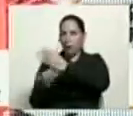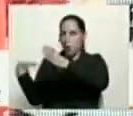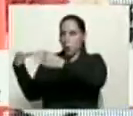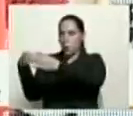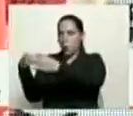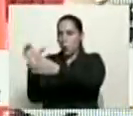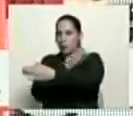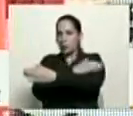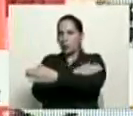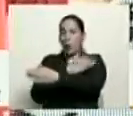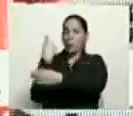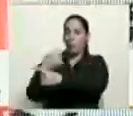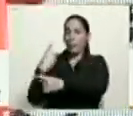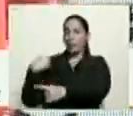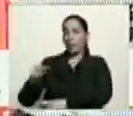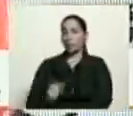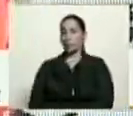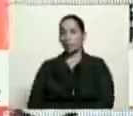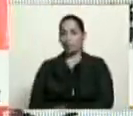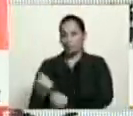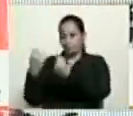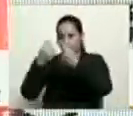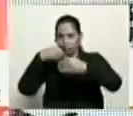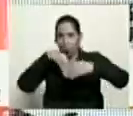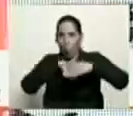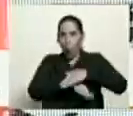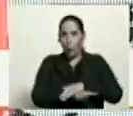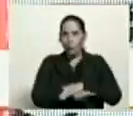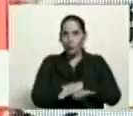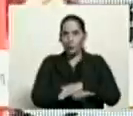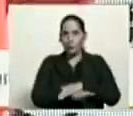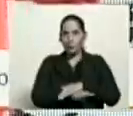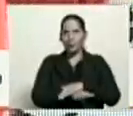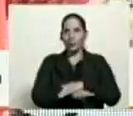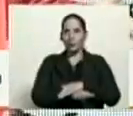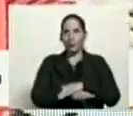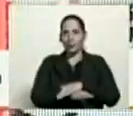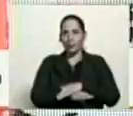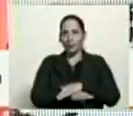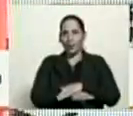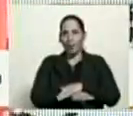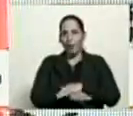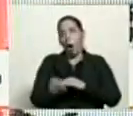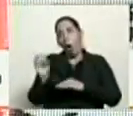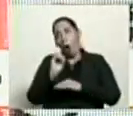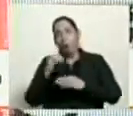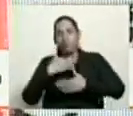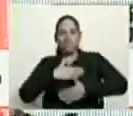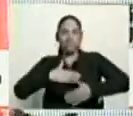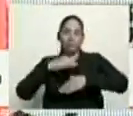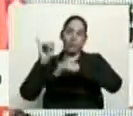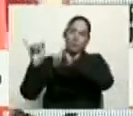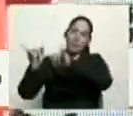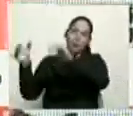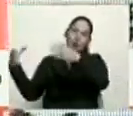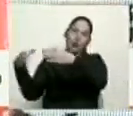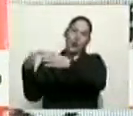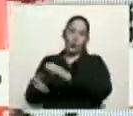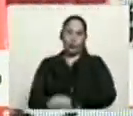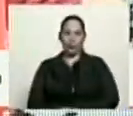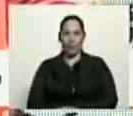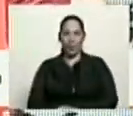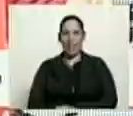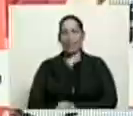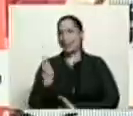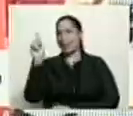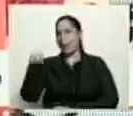que deben tener esa plata guardada. Guardada, no, bueno, disfrutándola pues, para ellos, para su grupo. Así como se han